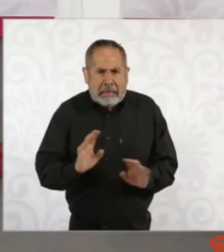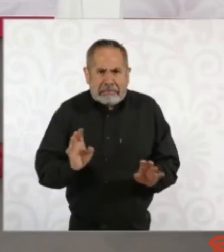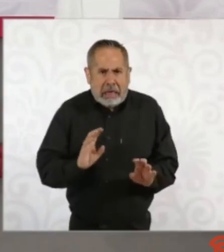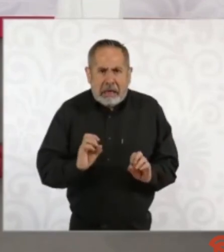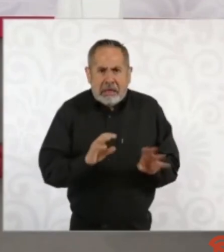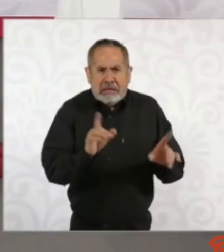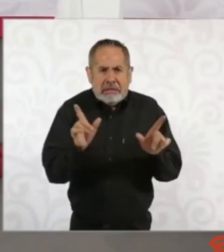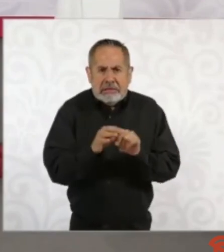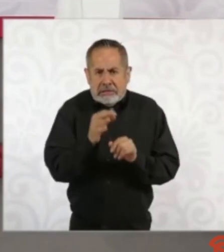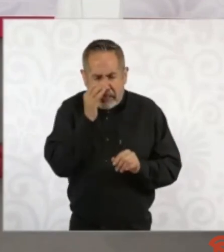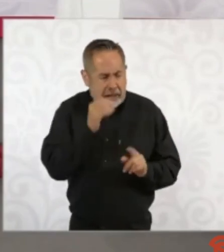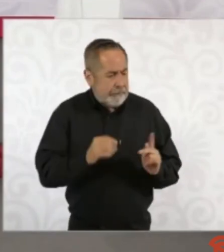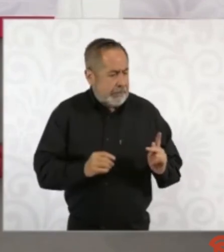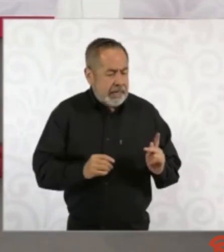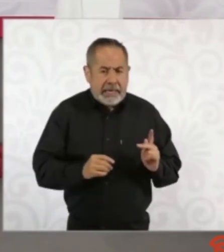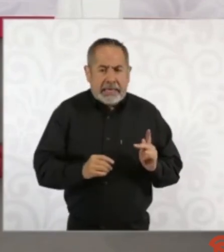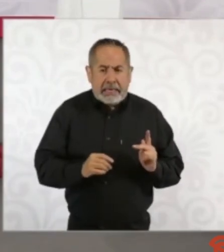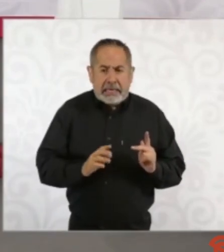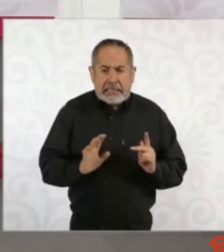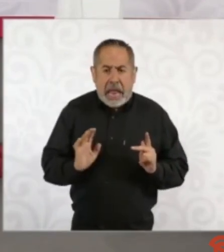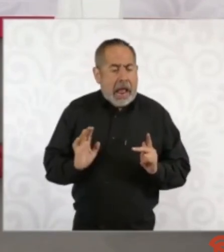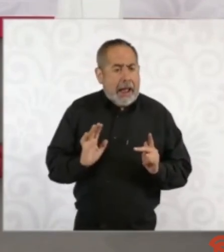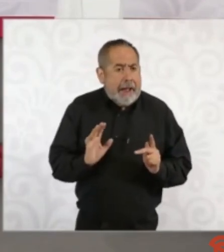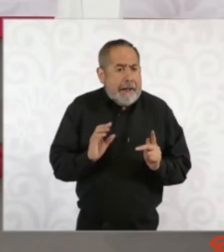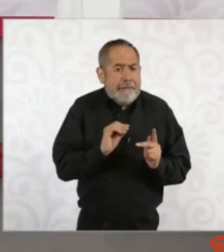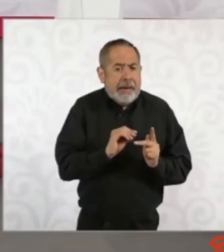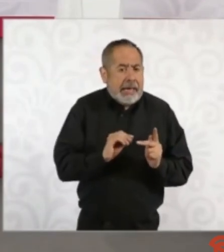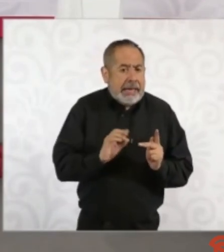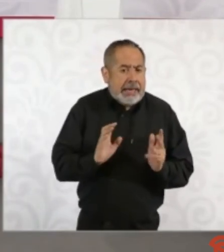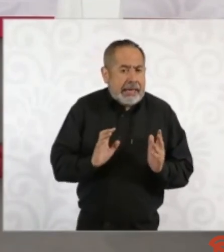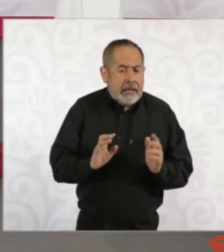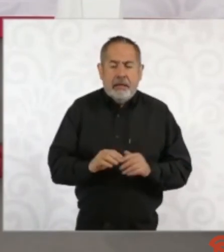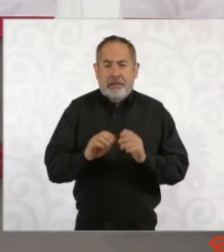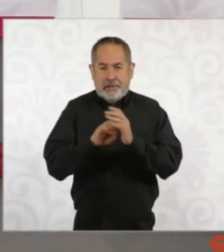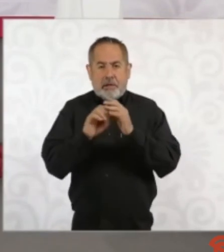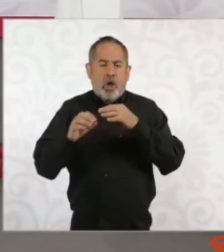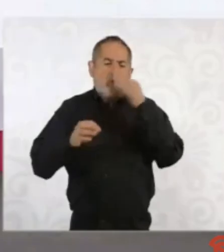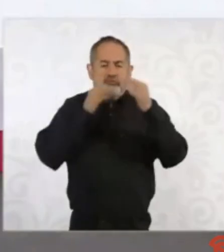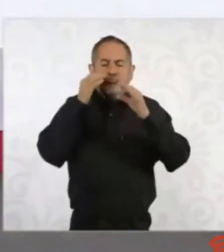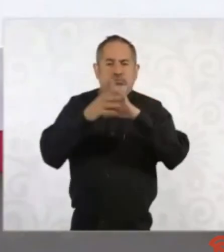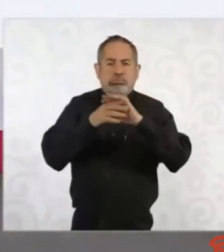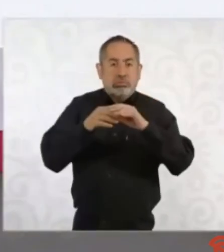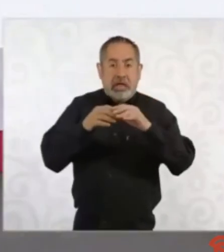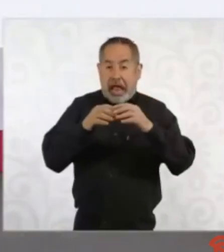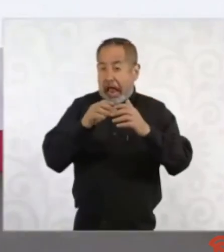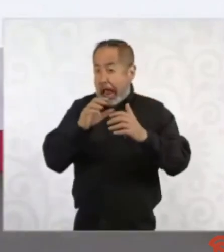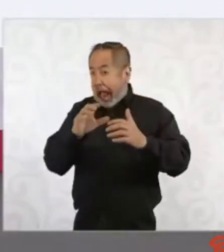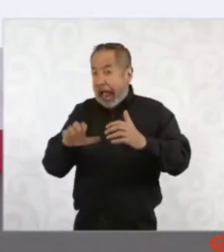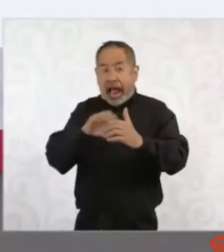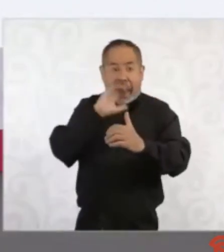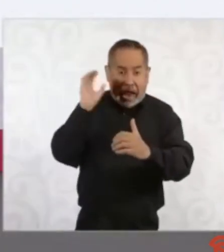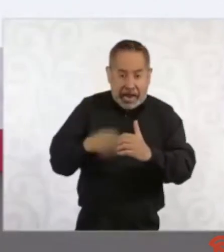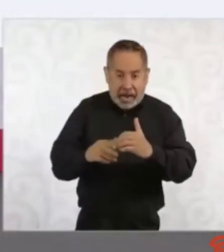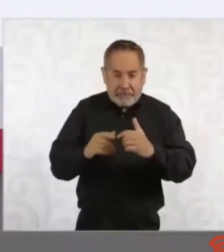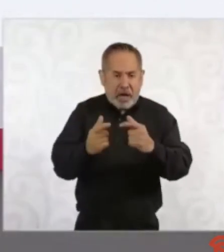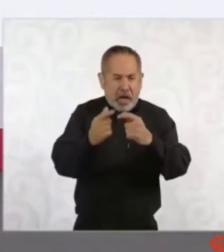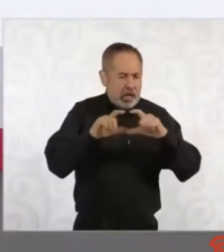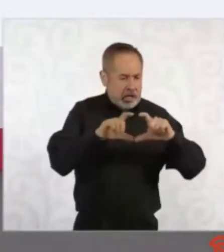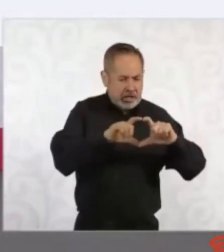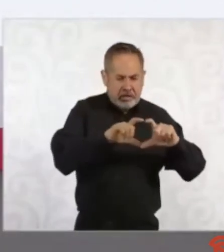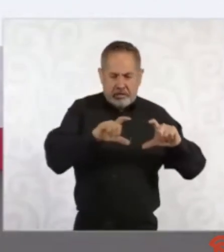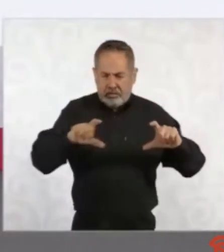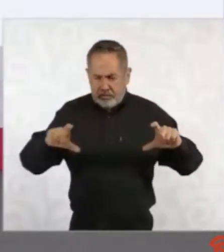cada contenido se mostrará en la pantalla: este programa contó con espacios comercializados y